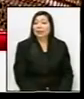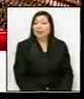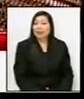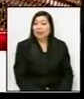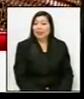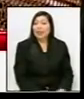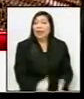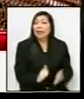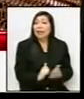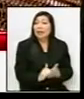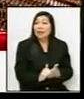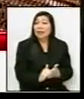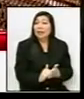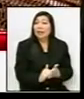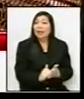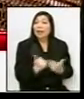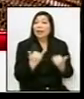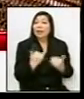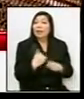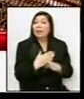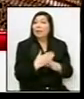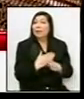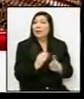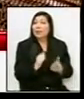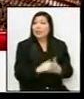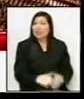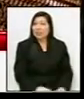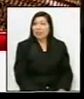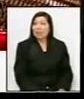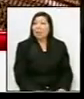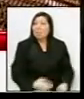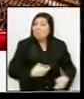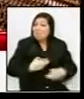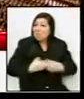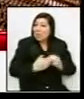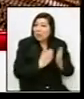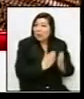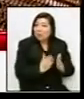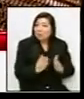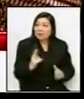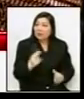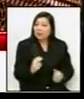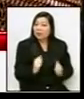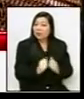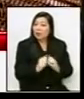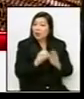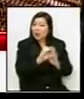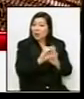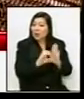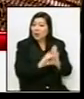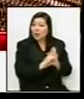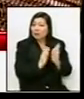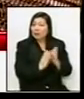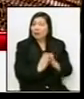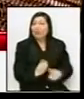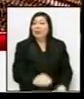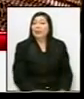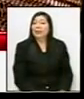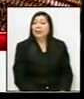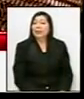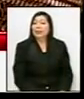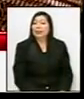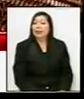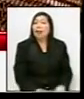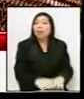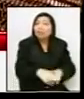establece que las características de este tipo delictivo es promover una organización criminal, constituir esta organización criminal